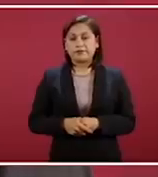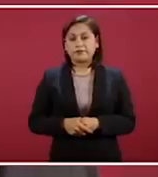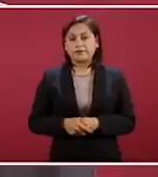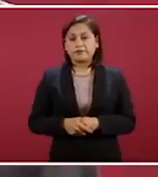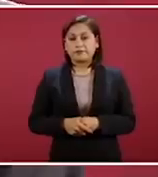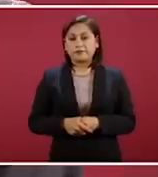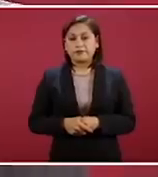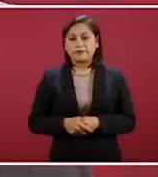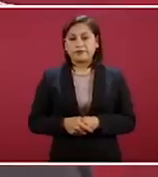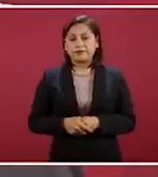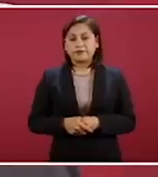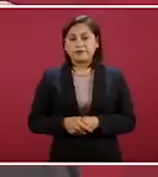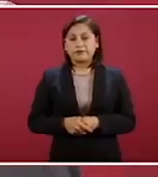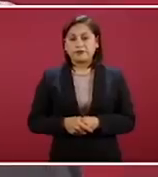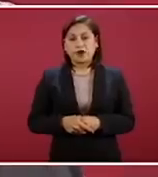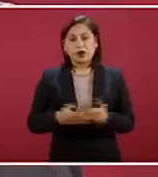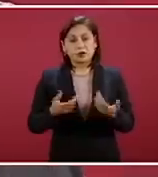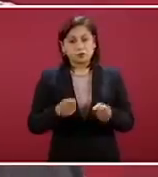a vernos así.